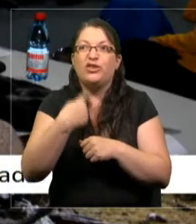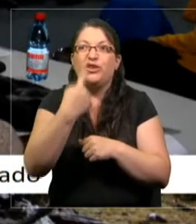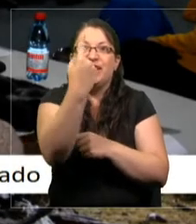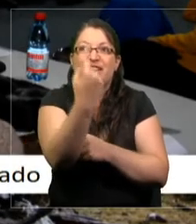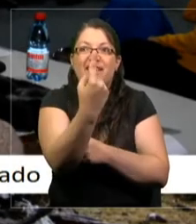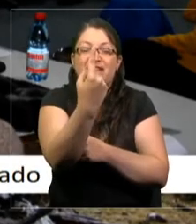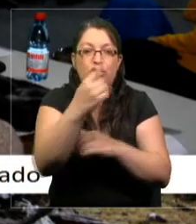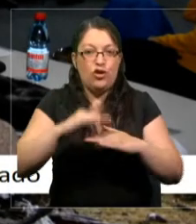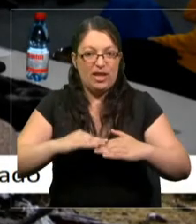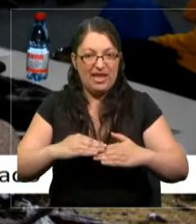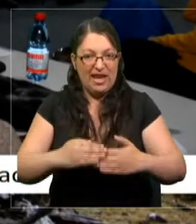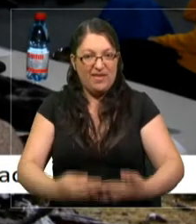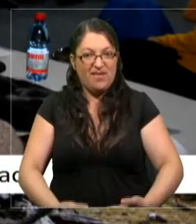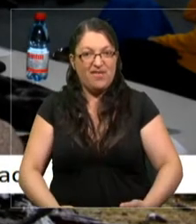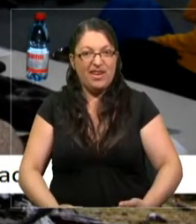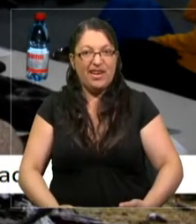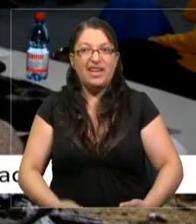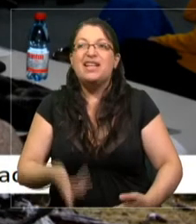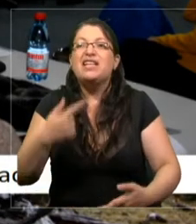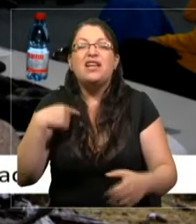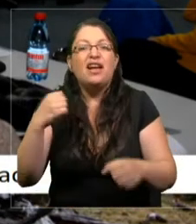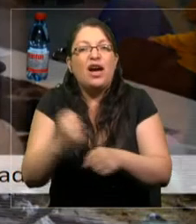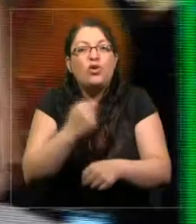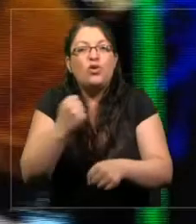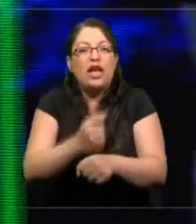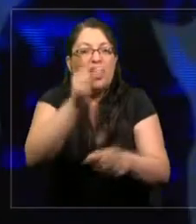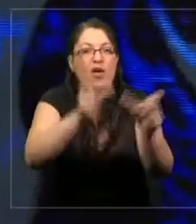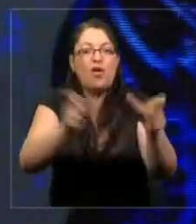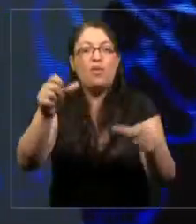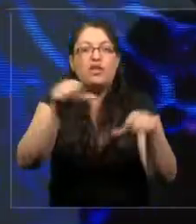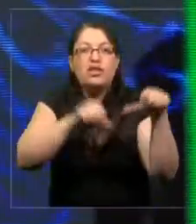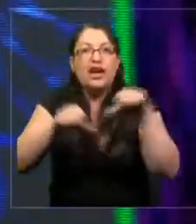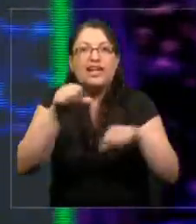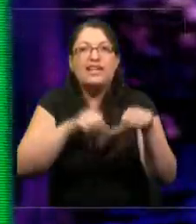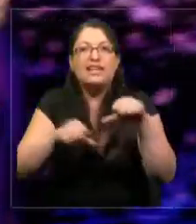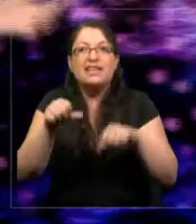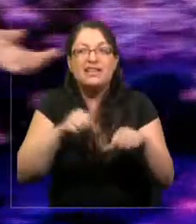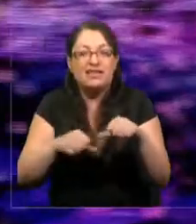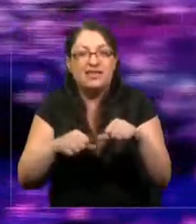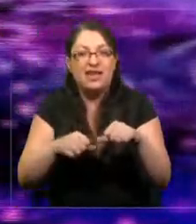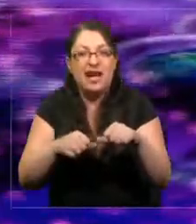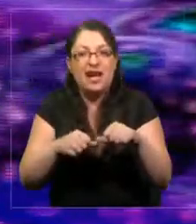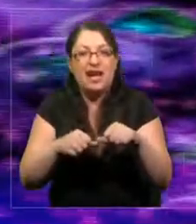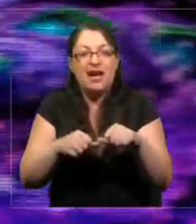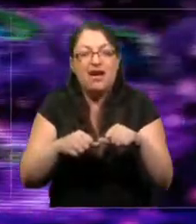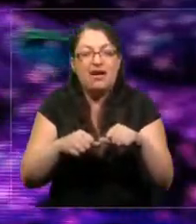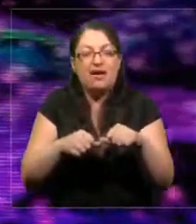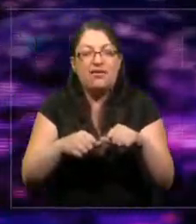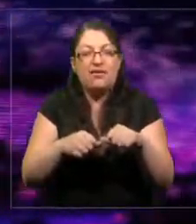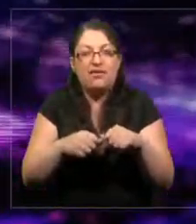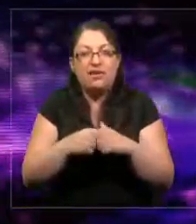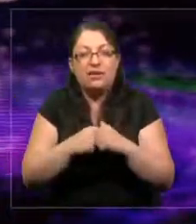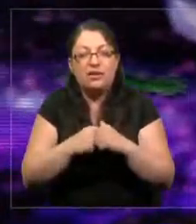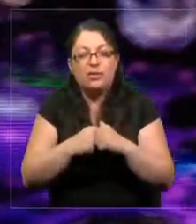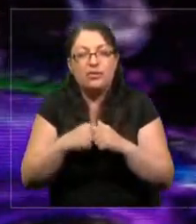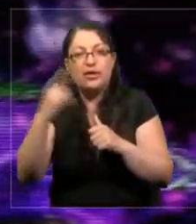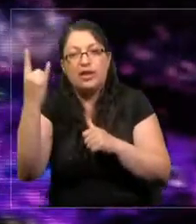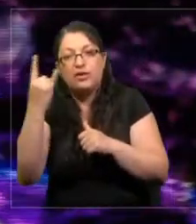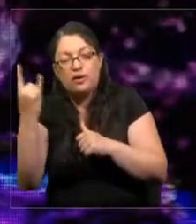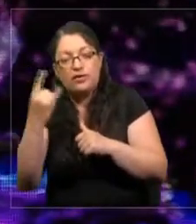súper embarazada en un taller con científicos y expertos del ámbito público del ámbito de un académico